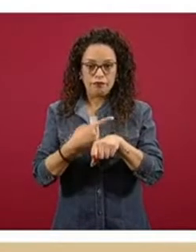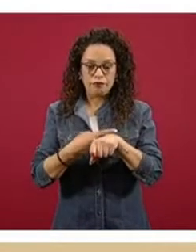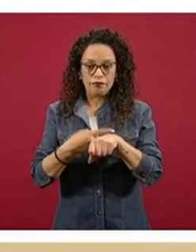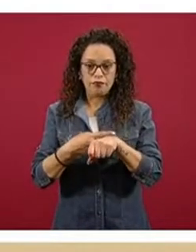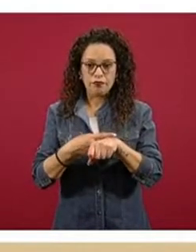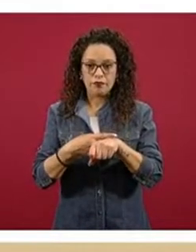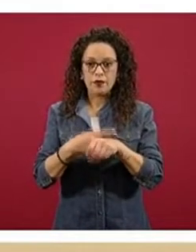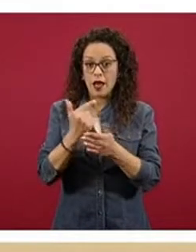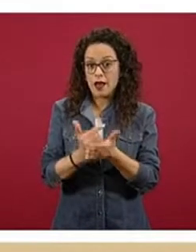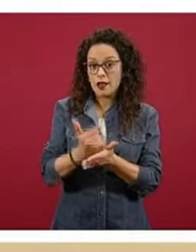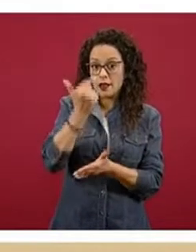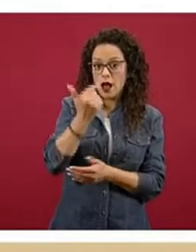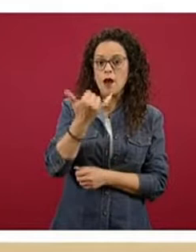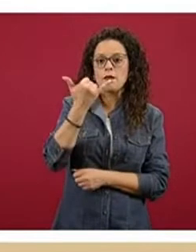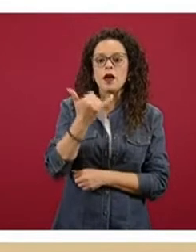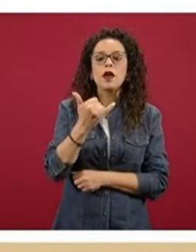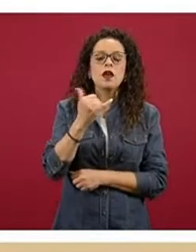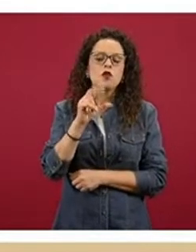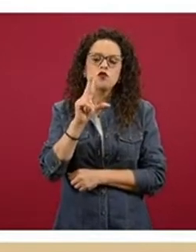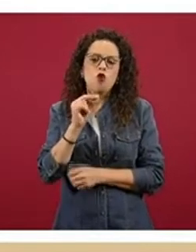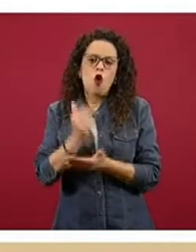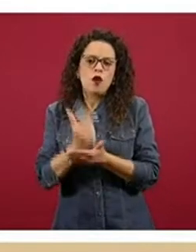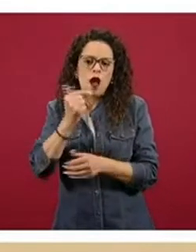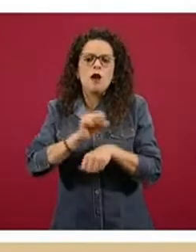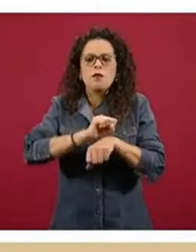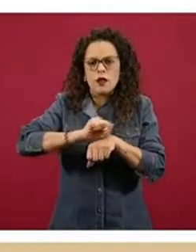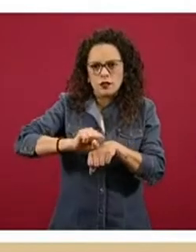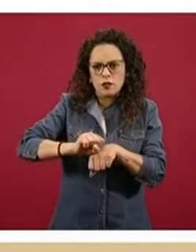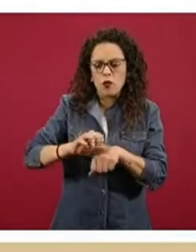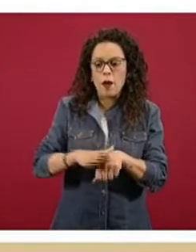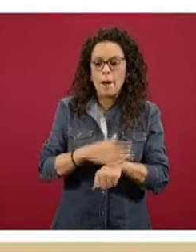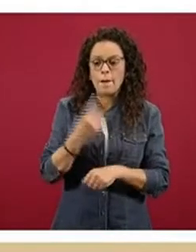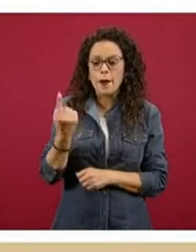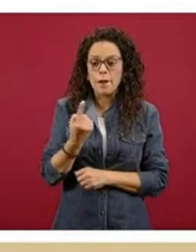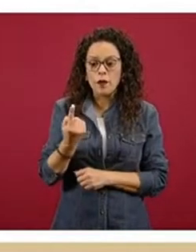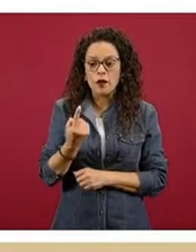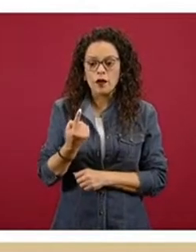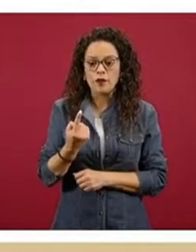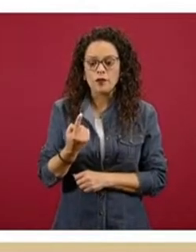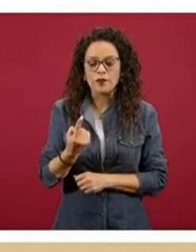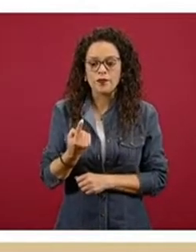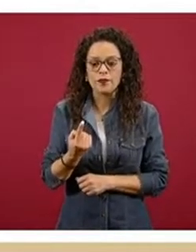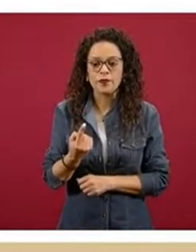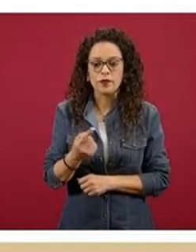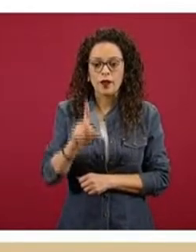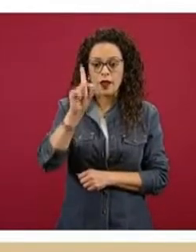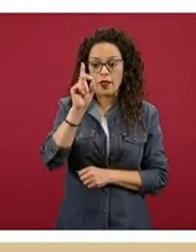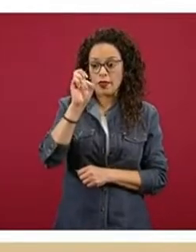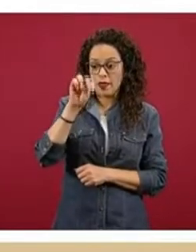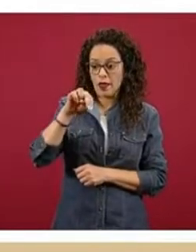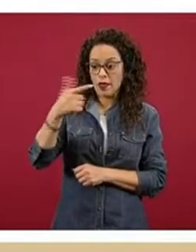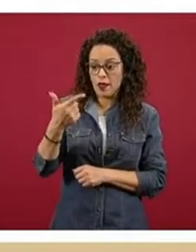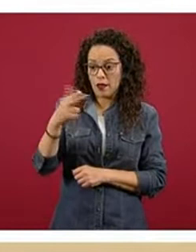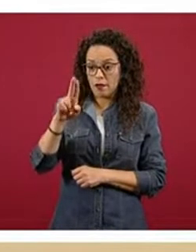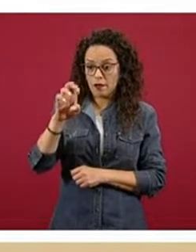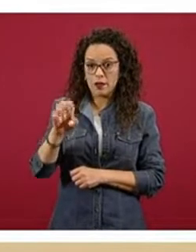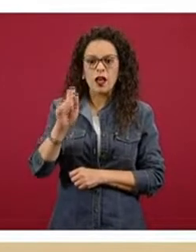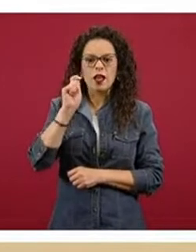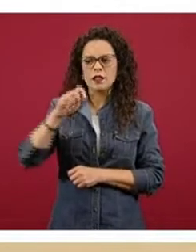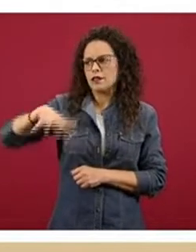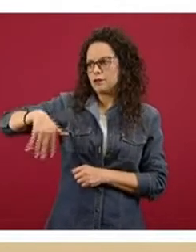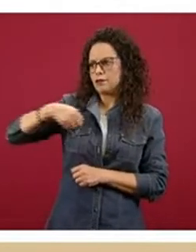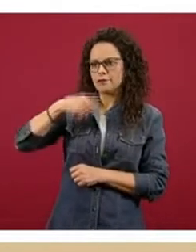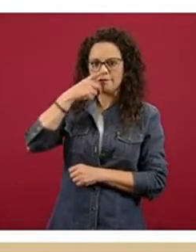grave. ¿Por qué? Porque hay un cuadro clínico de dengue en el cual lo único que vamos a tener es lo que yo les comentaba en un